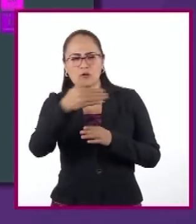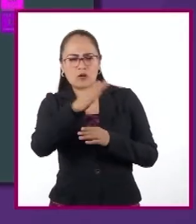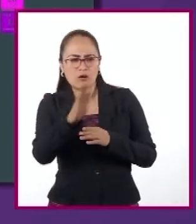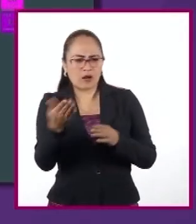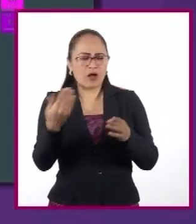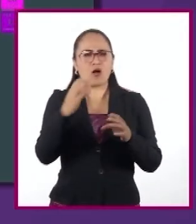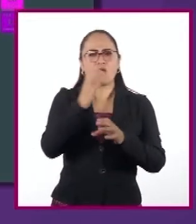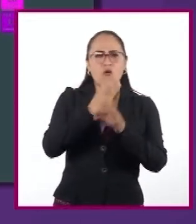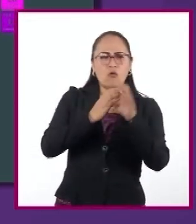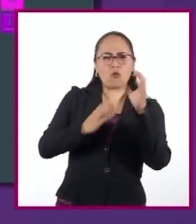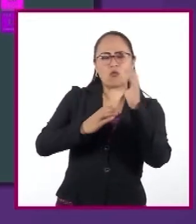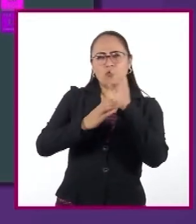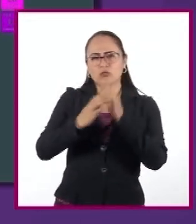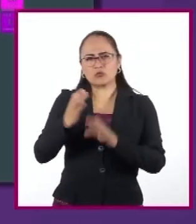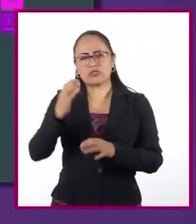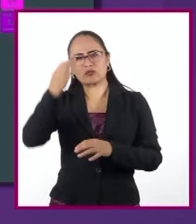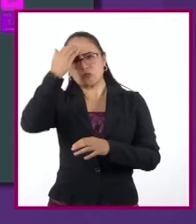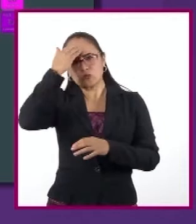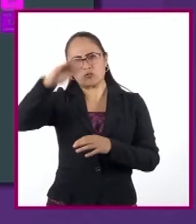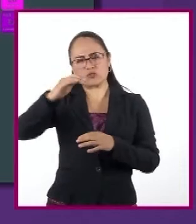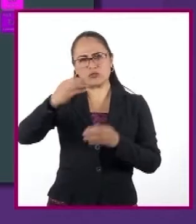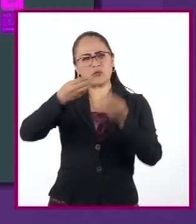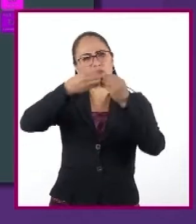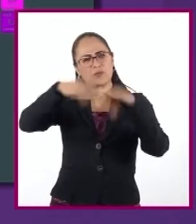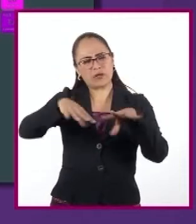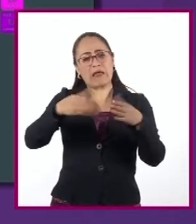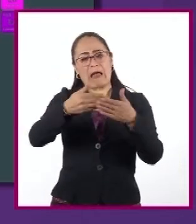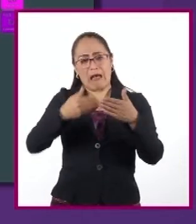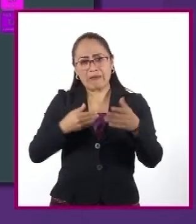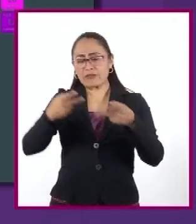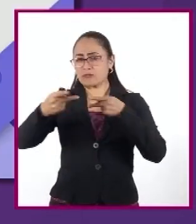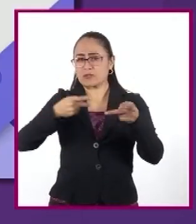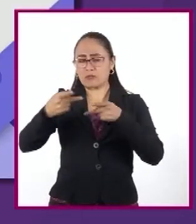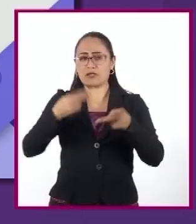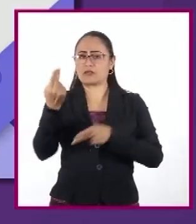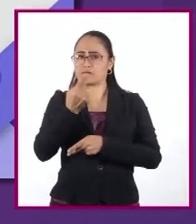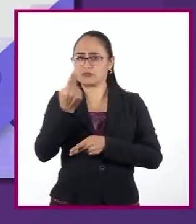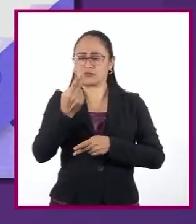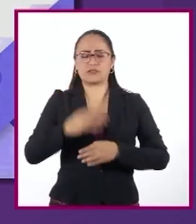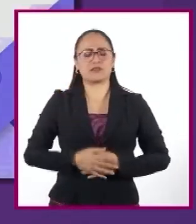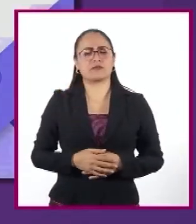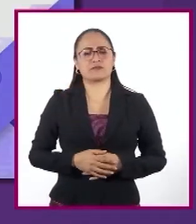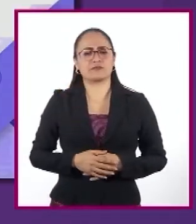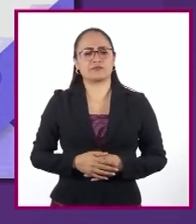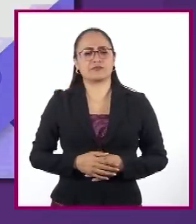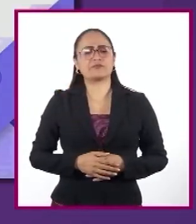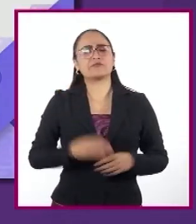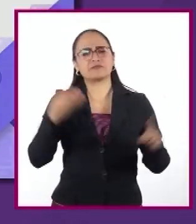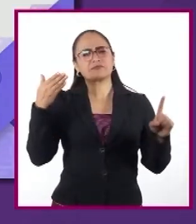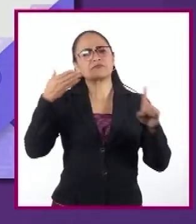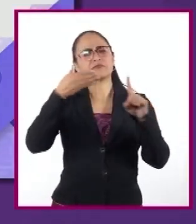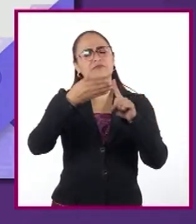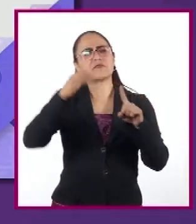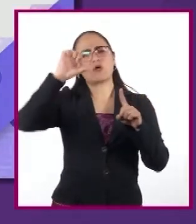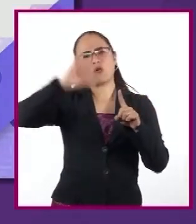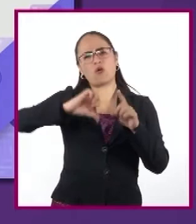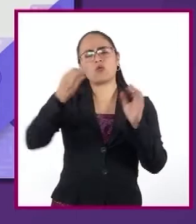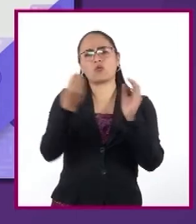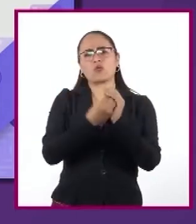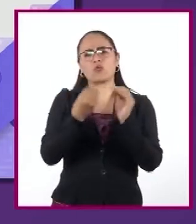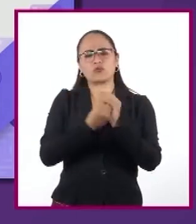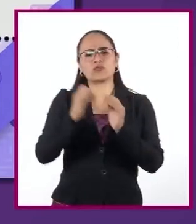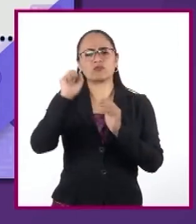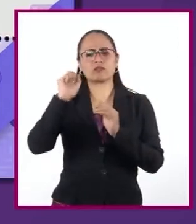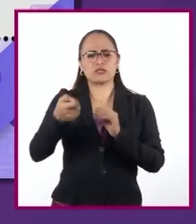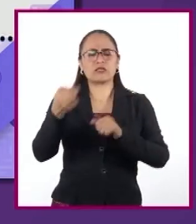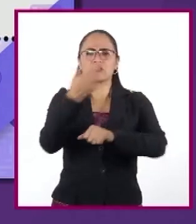los hechos conocidos si no se planifican. Dmitri Mendeleev. El propósito de esta sesión es reconocer la organización